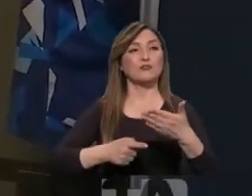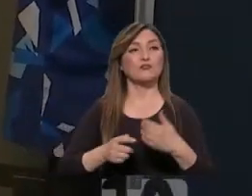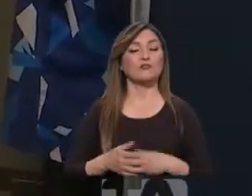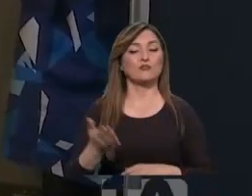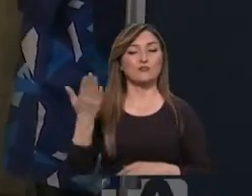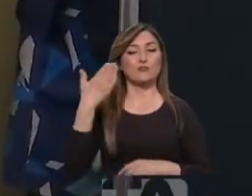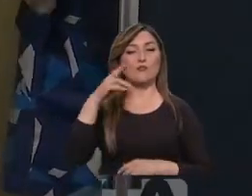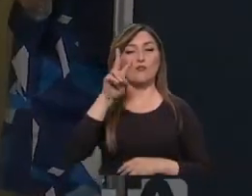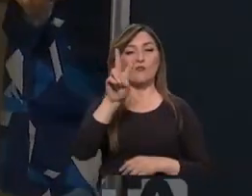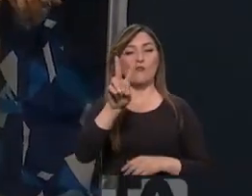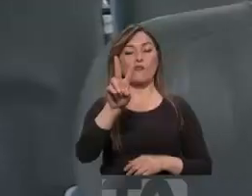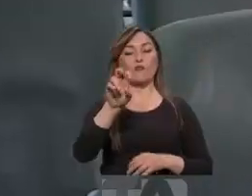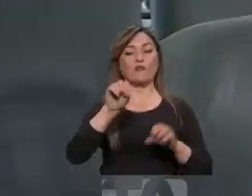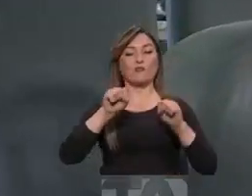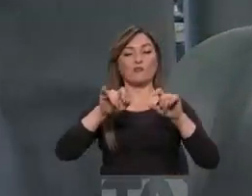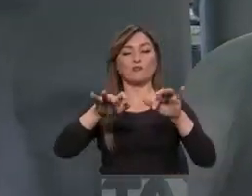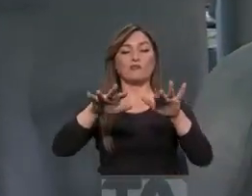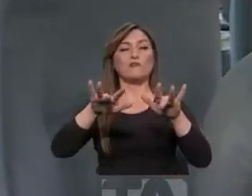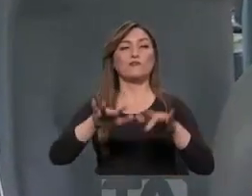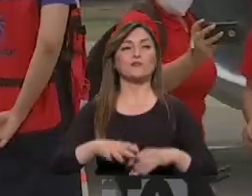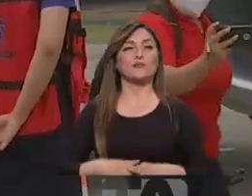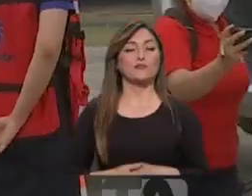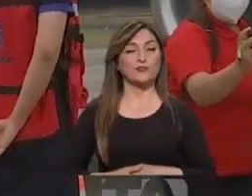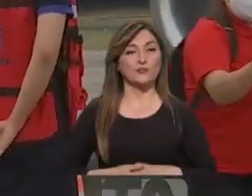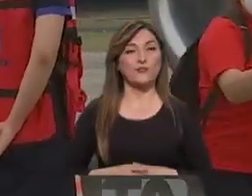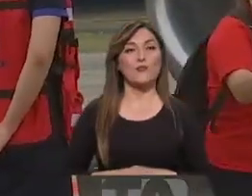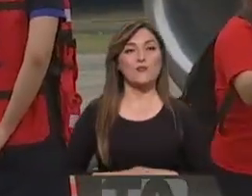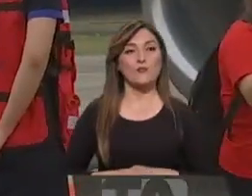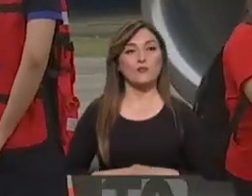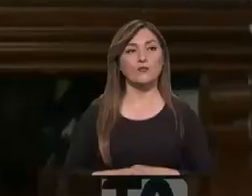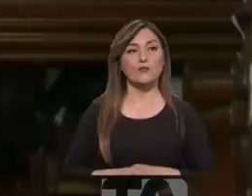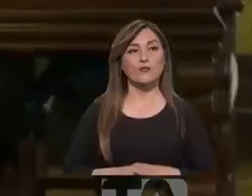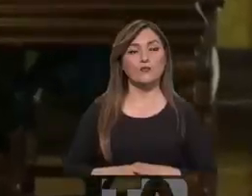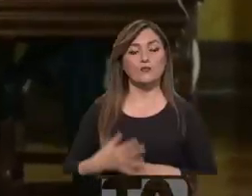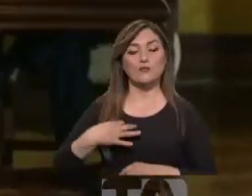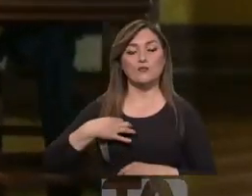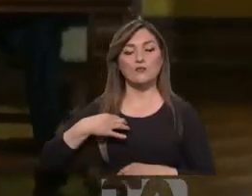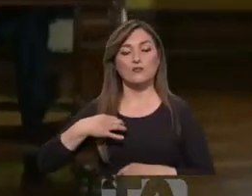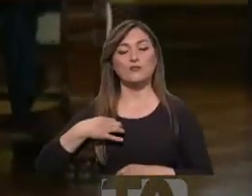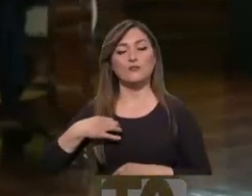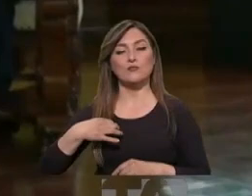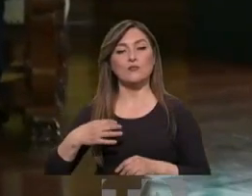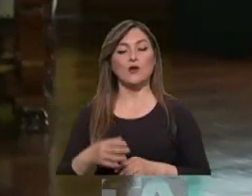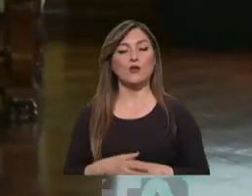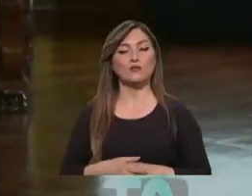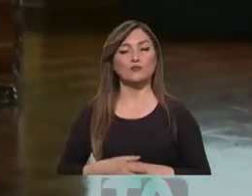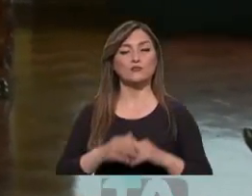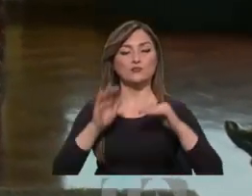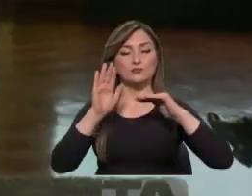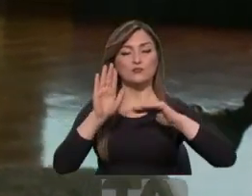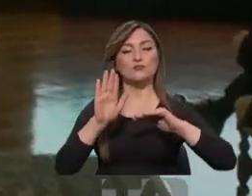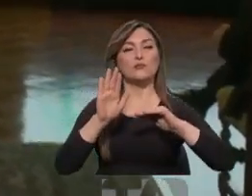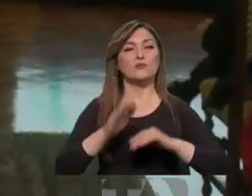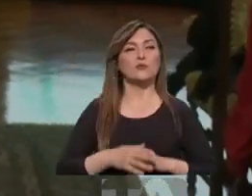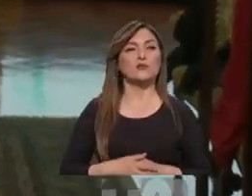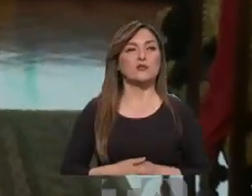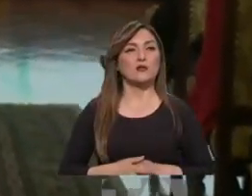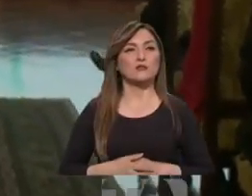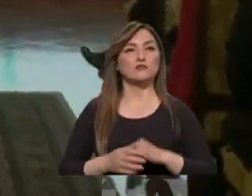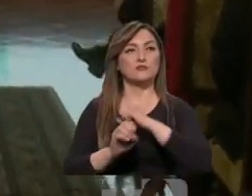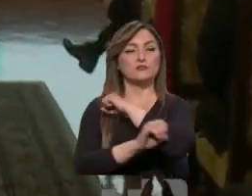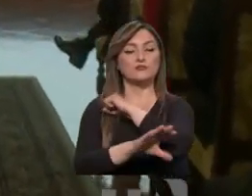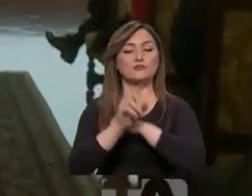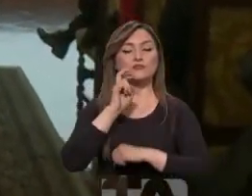el pasado 2 de septiembre, entregarán una contribución voluntaria, un compromiso de